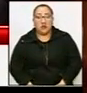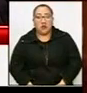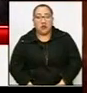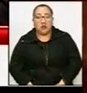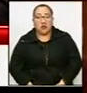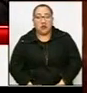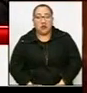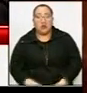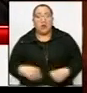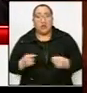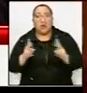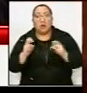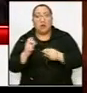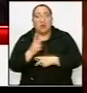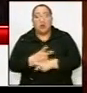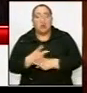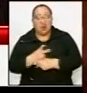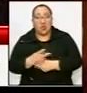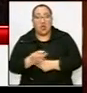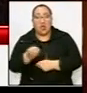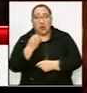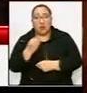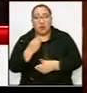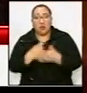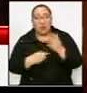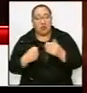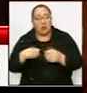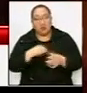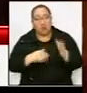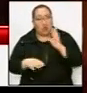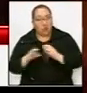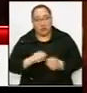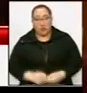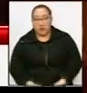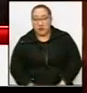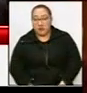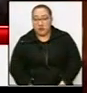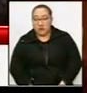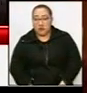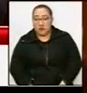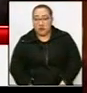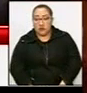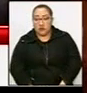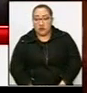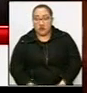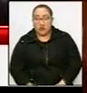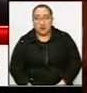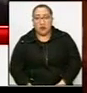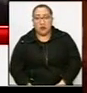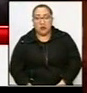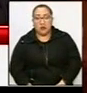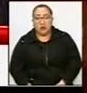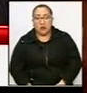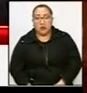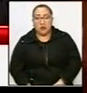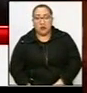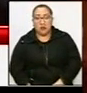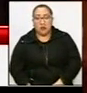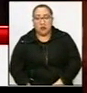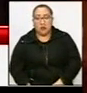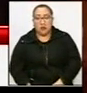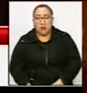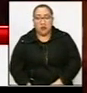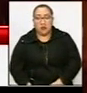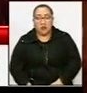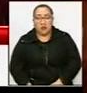la soberanía alimentaria que tan necesaria nos es como país. Y por eso mismo tengo que expresar una